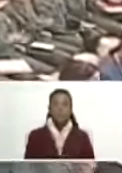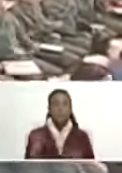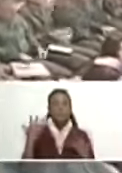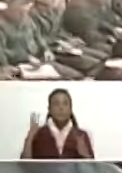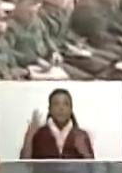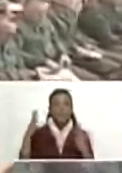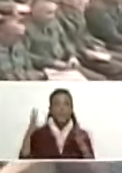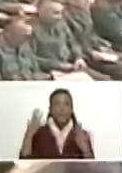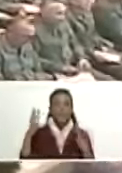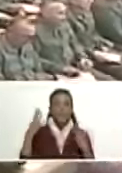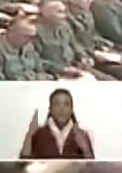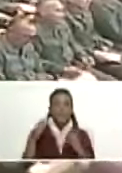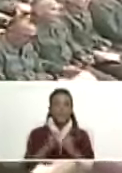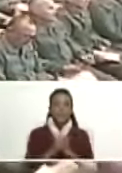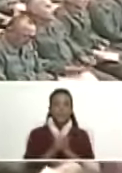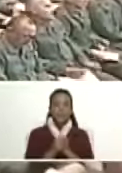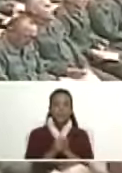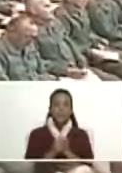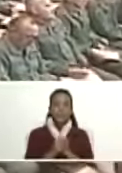de la firma,